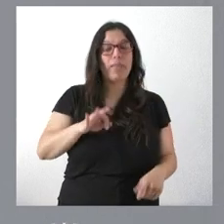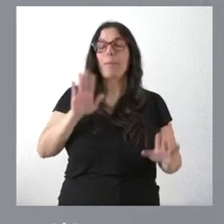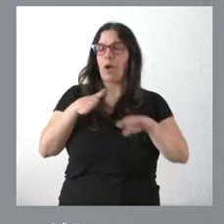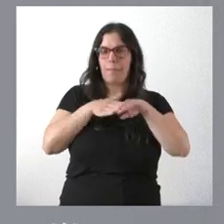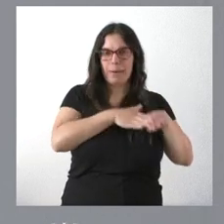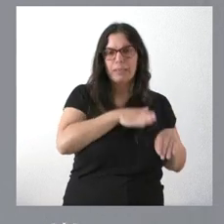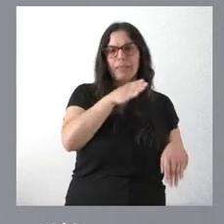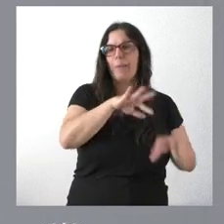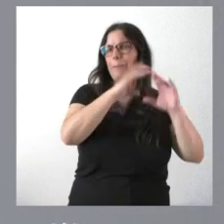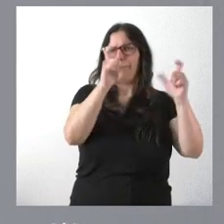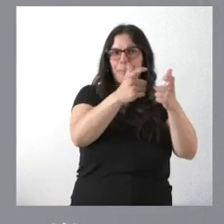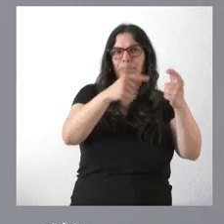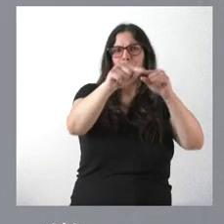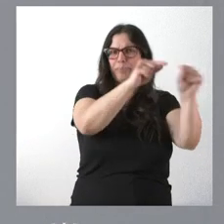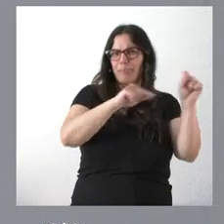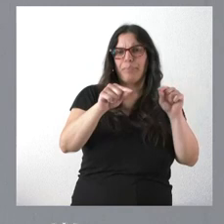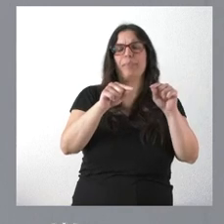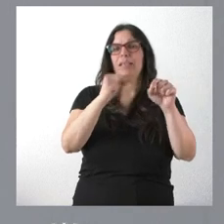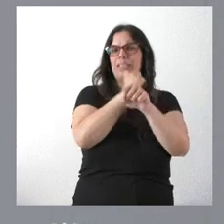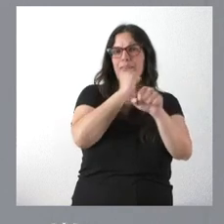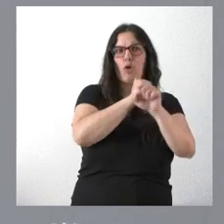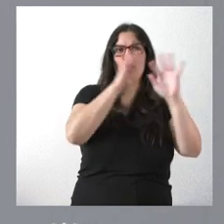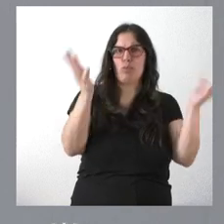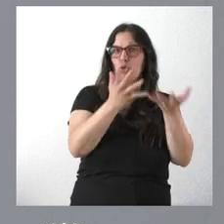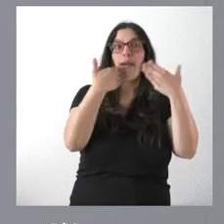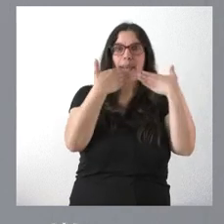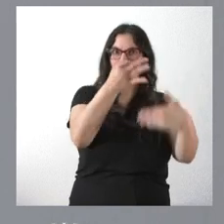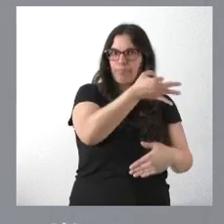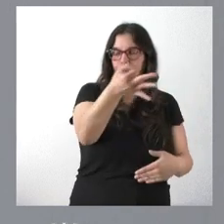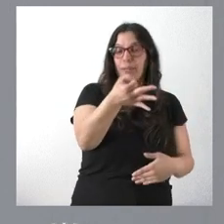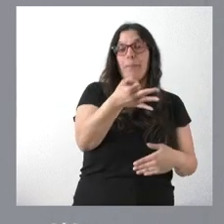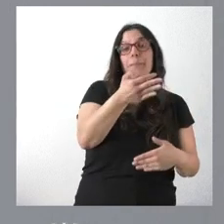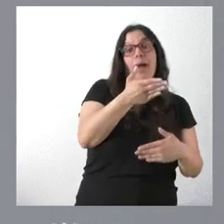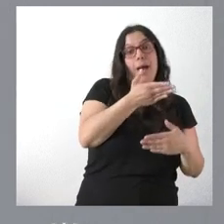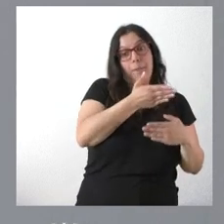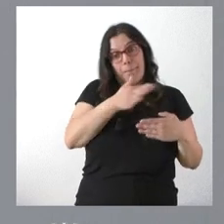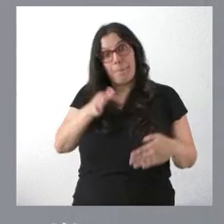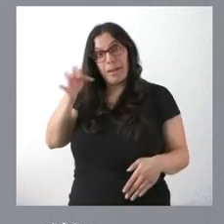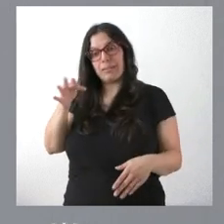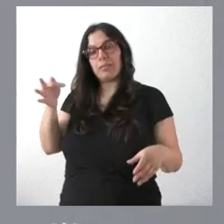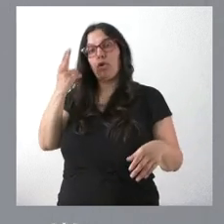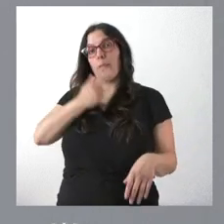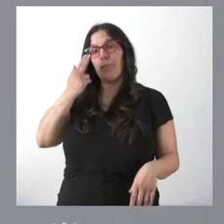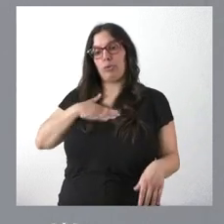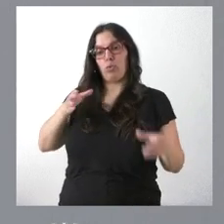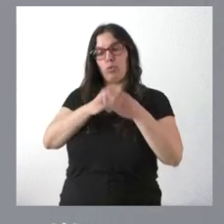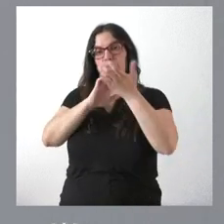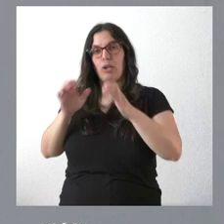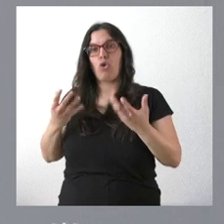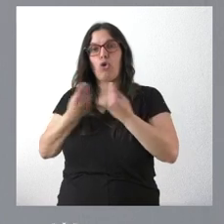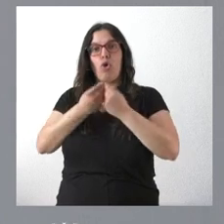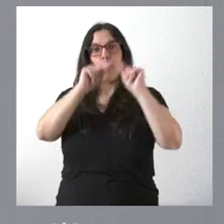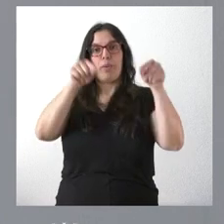del funcionamiento de la mesa y al margen del trabajo de los impulsores, que agradecemos, el compromiso de la Junta con León es